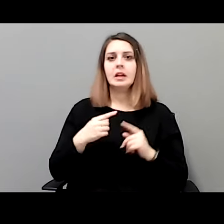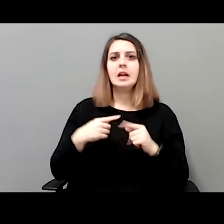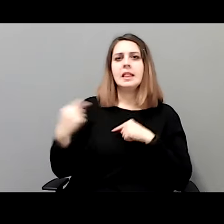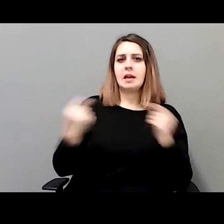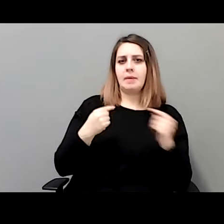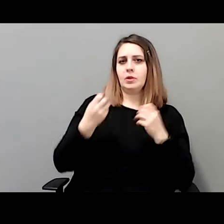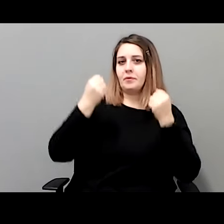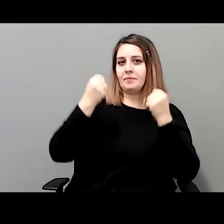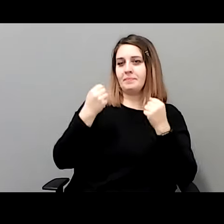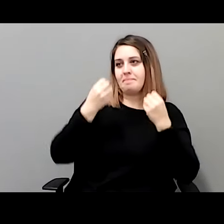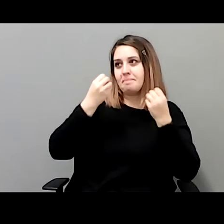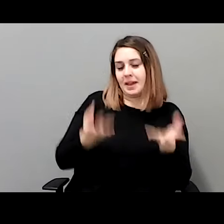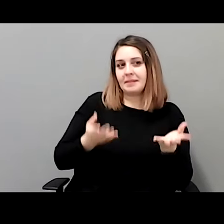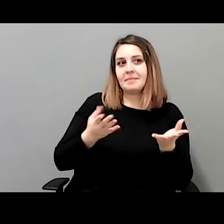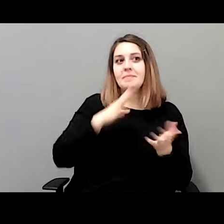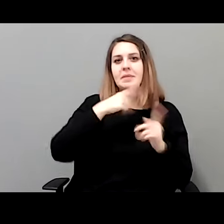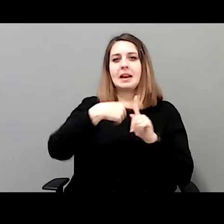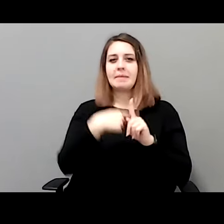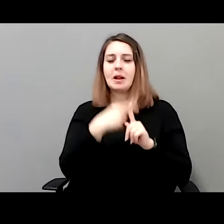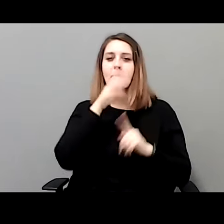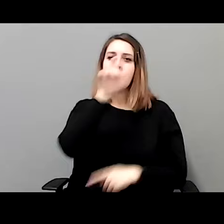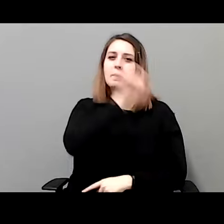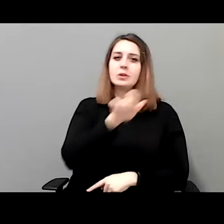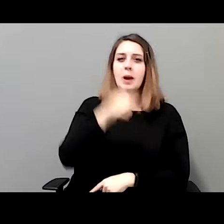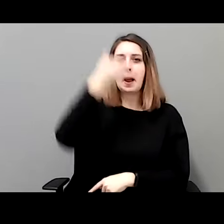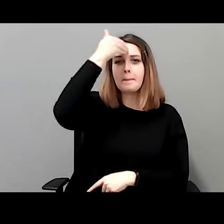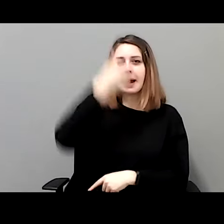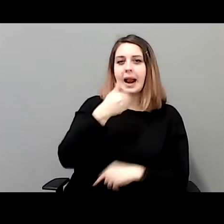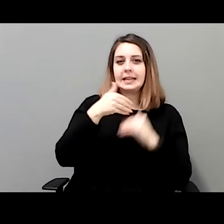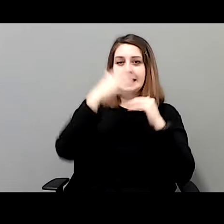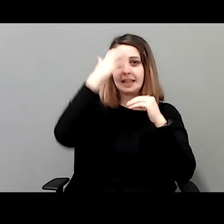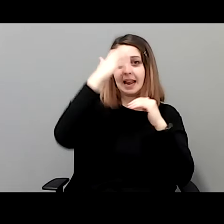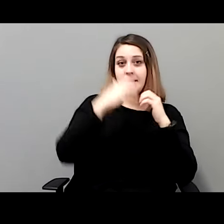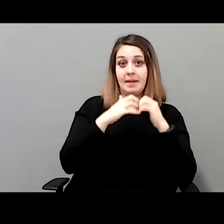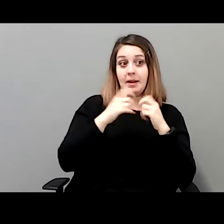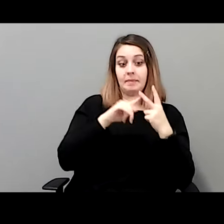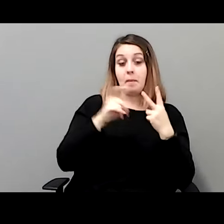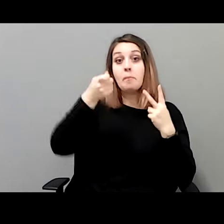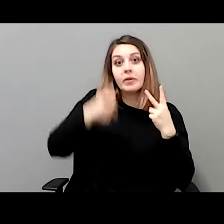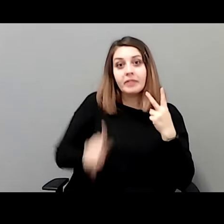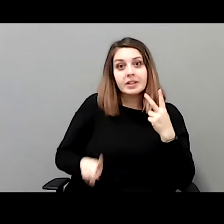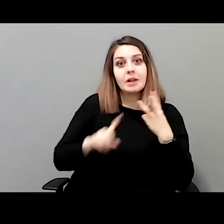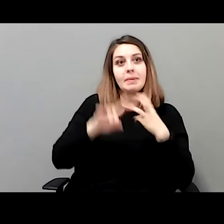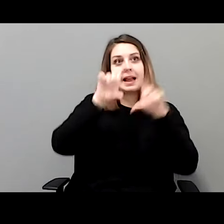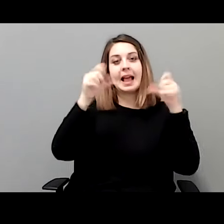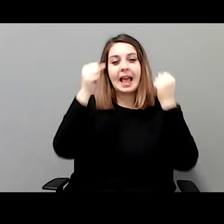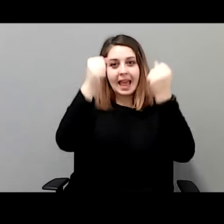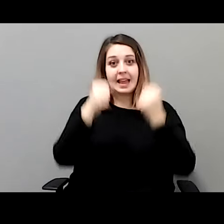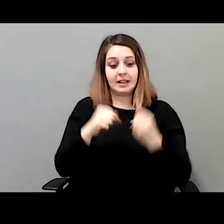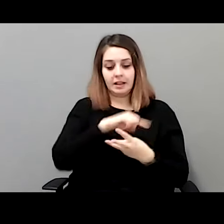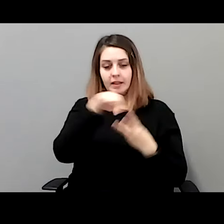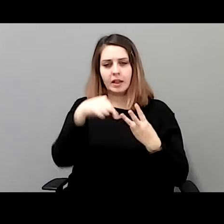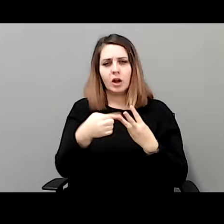alto, porque las personas con parálisis cerebral, los profesionales y las entidades